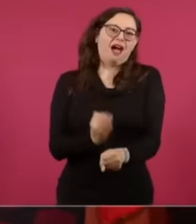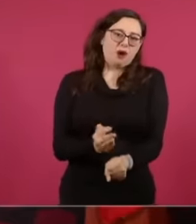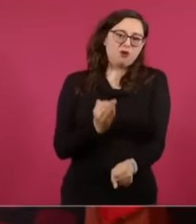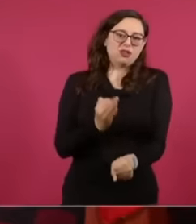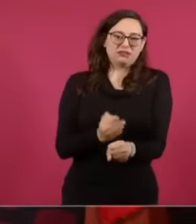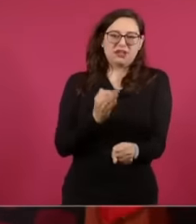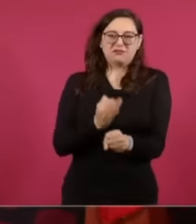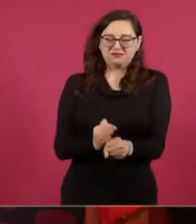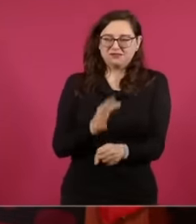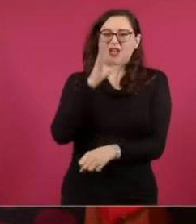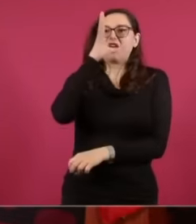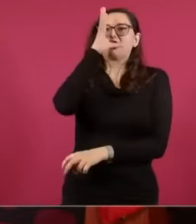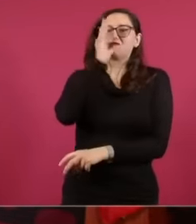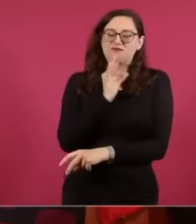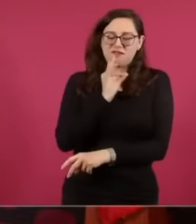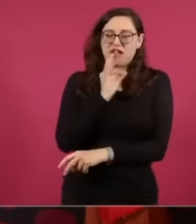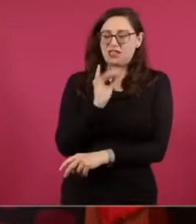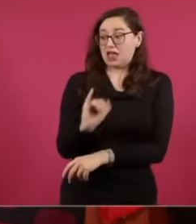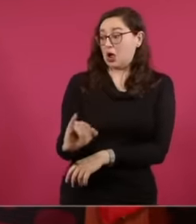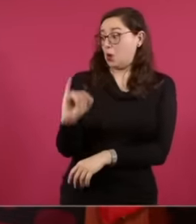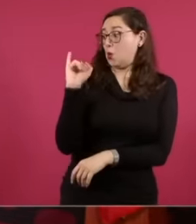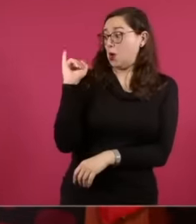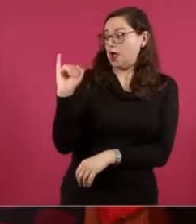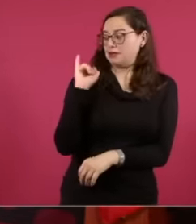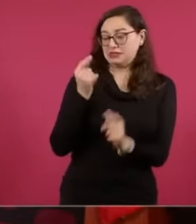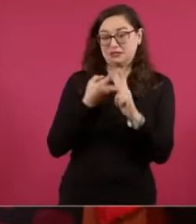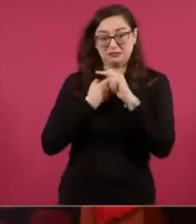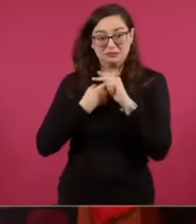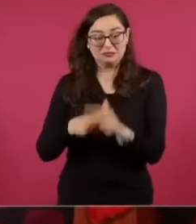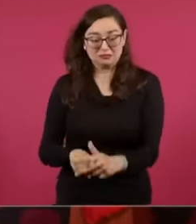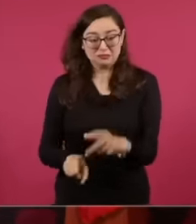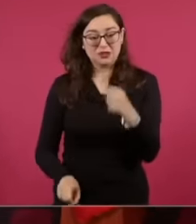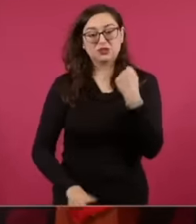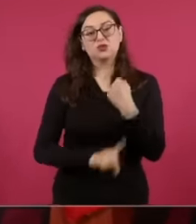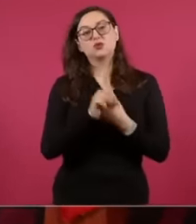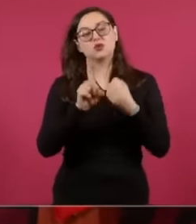pasando a partir del jueves,